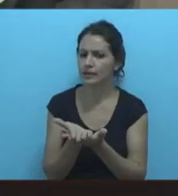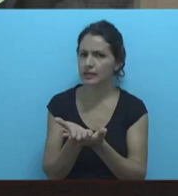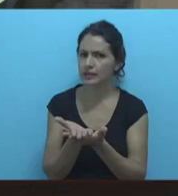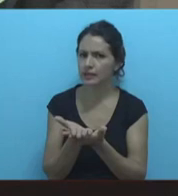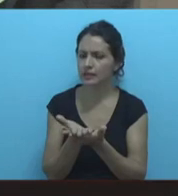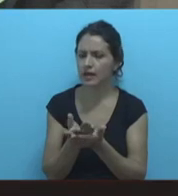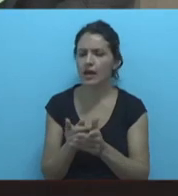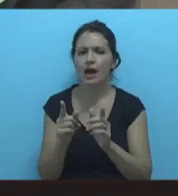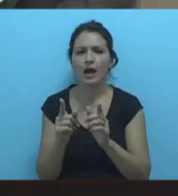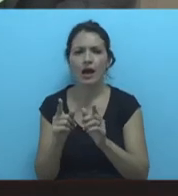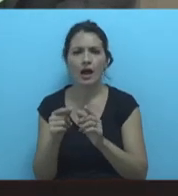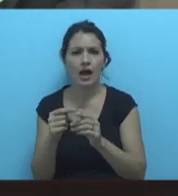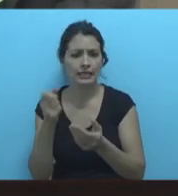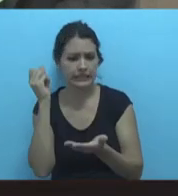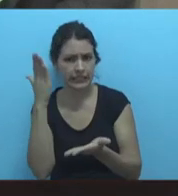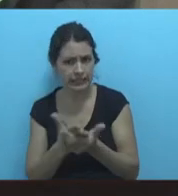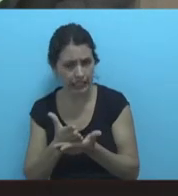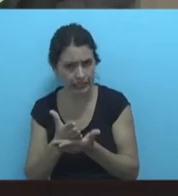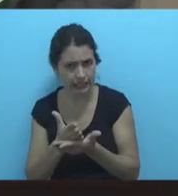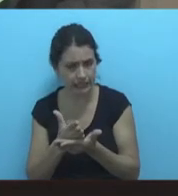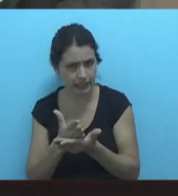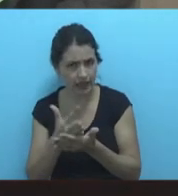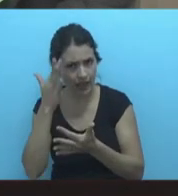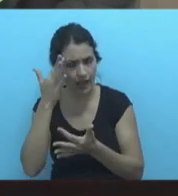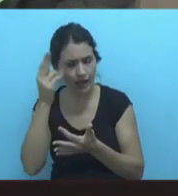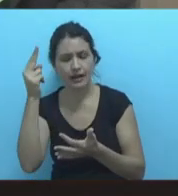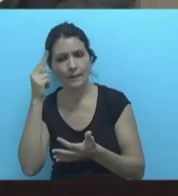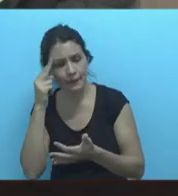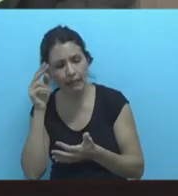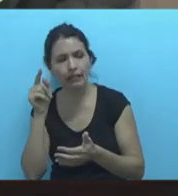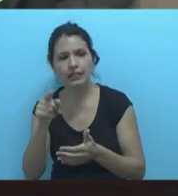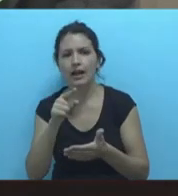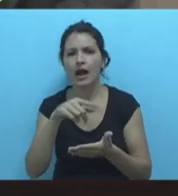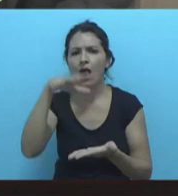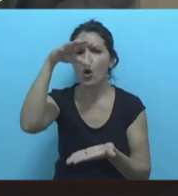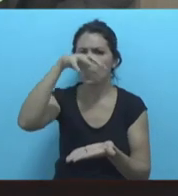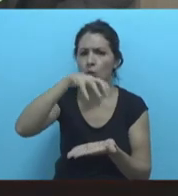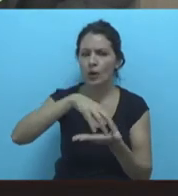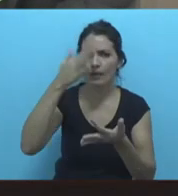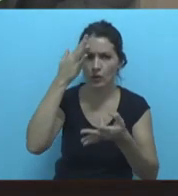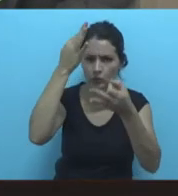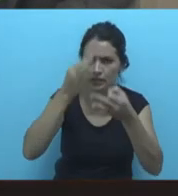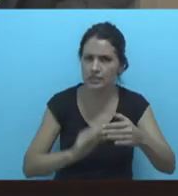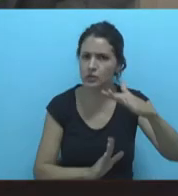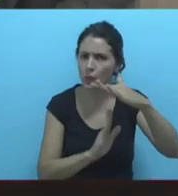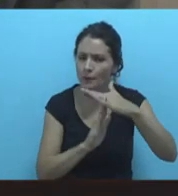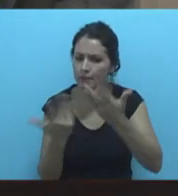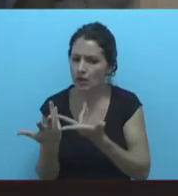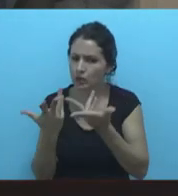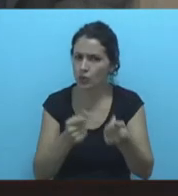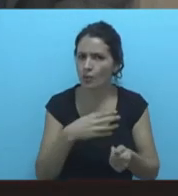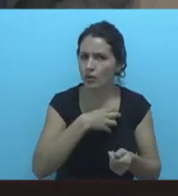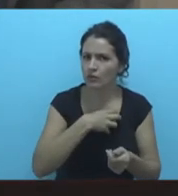tanto la cuantía de la sentencia como la forma y plazos de cumplimiento tras el fallo de la Corte Suprema de Justicia de la Nación en favor de la provincia de Santa